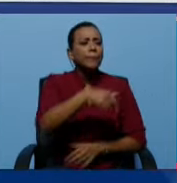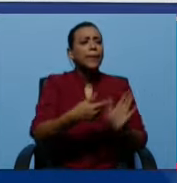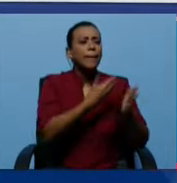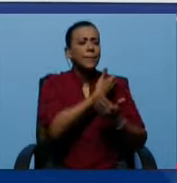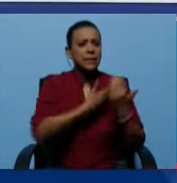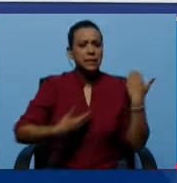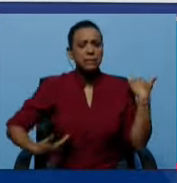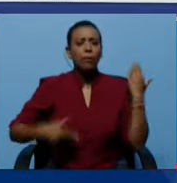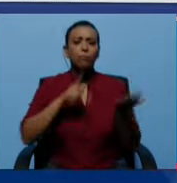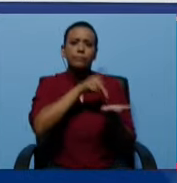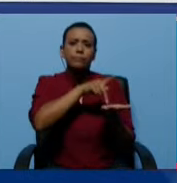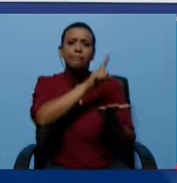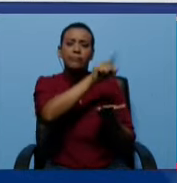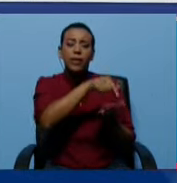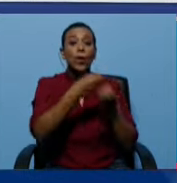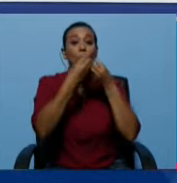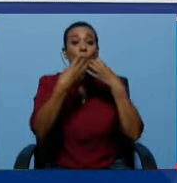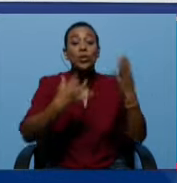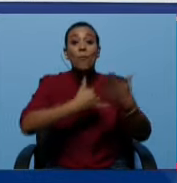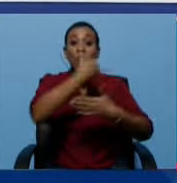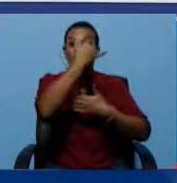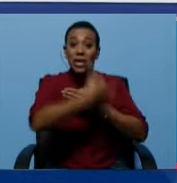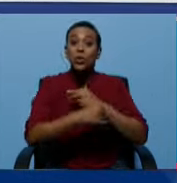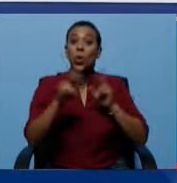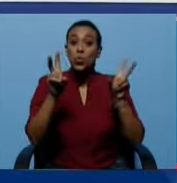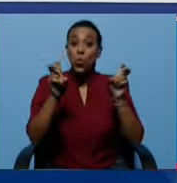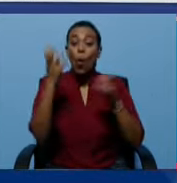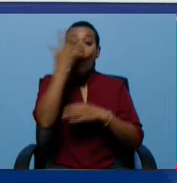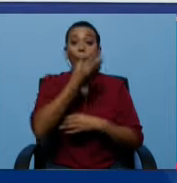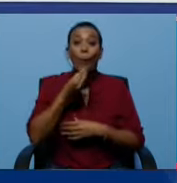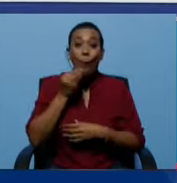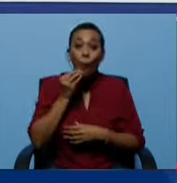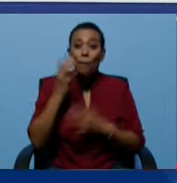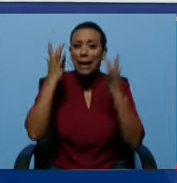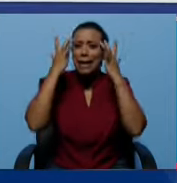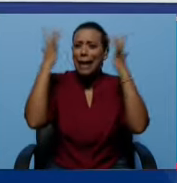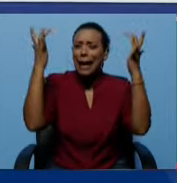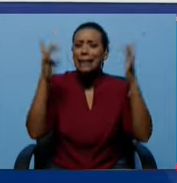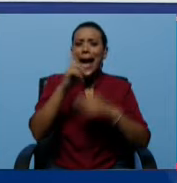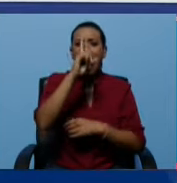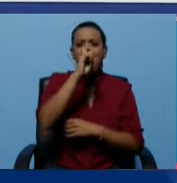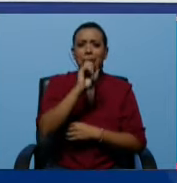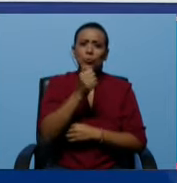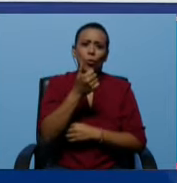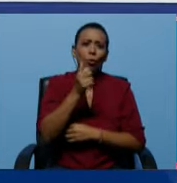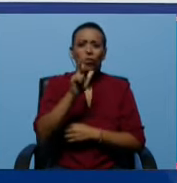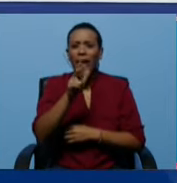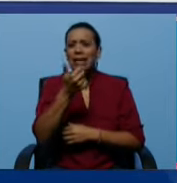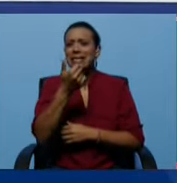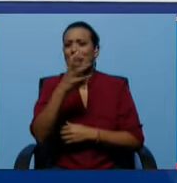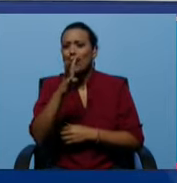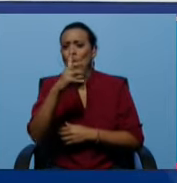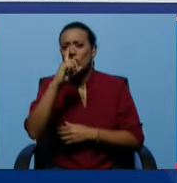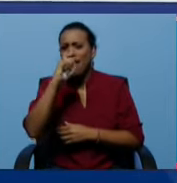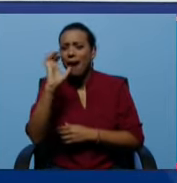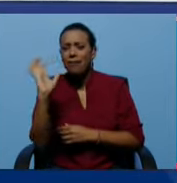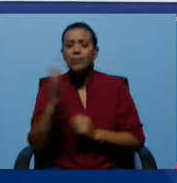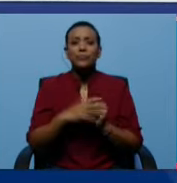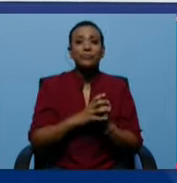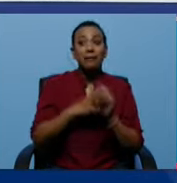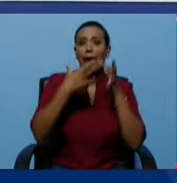la participación en este hermoso proyecto de nuestra juventud genial, de esta generación genial. Tenemos